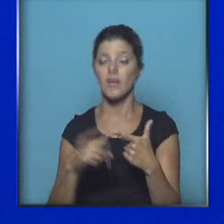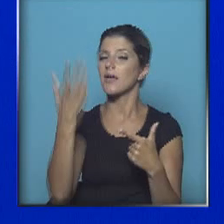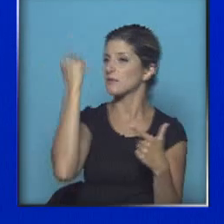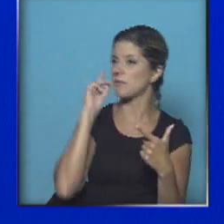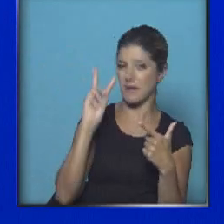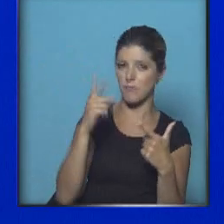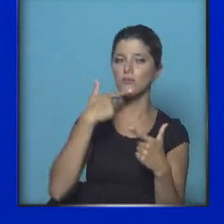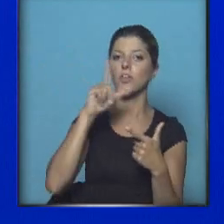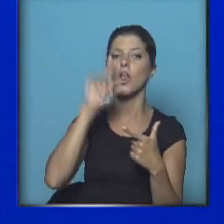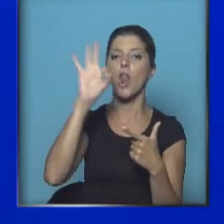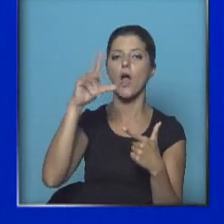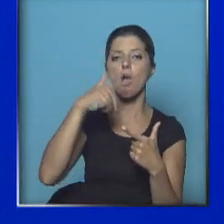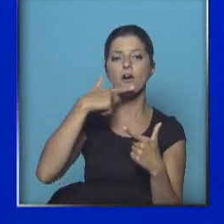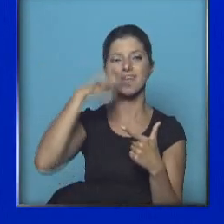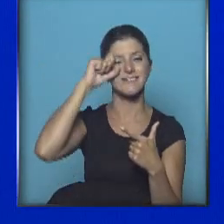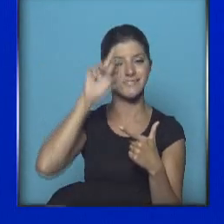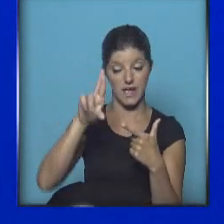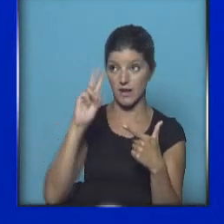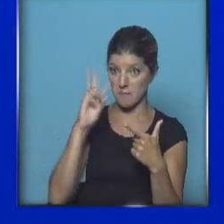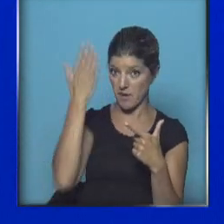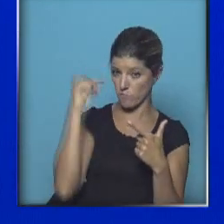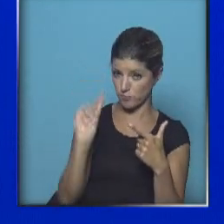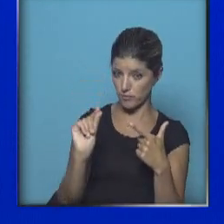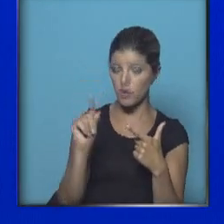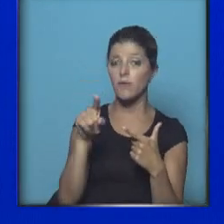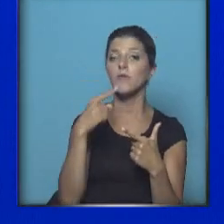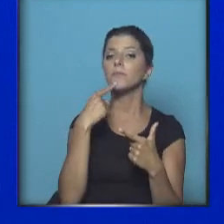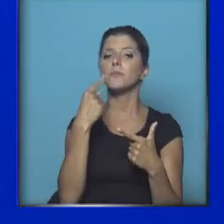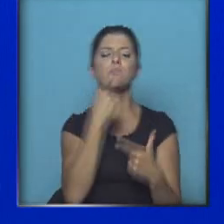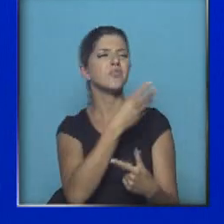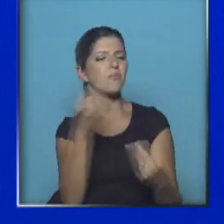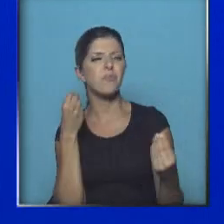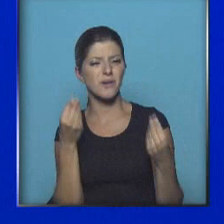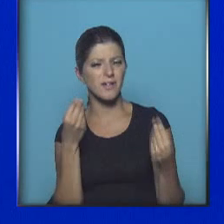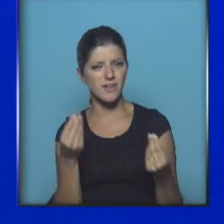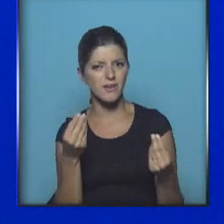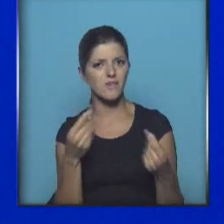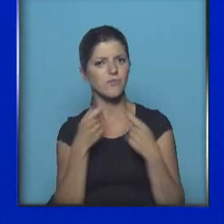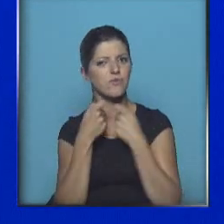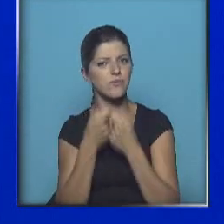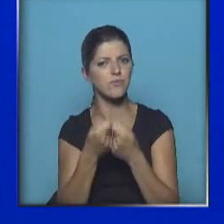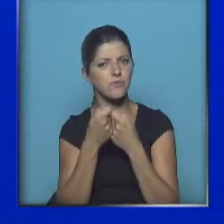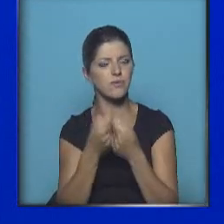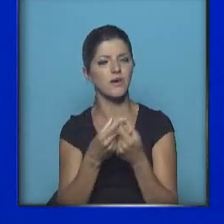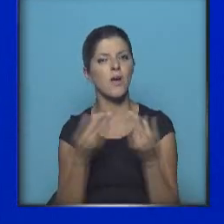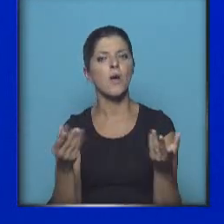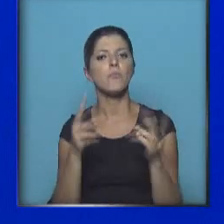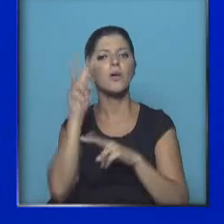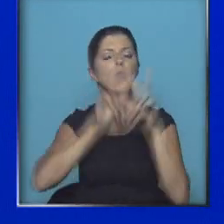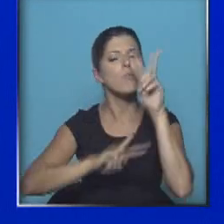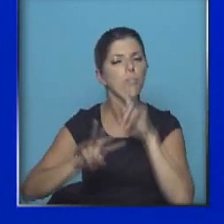veíamos hace un poco en las noticias, le pregunta, pero ¿por qué insisten con esto? ¿Por qué